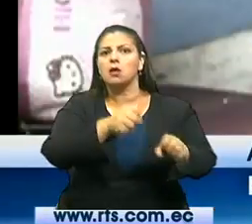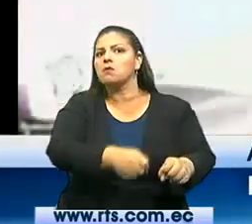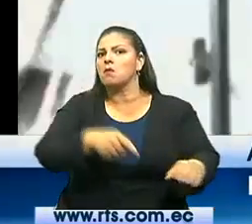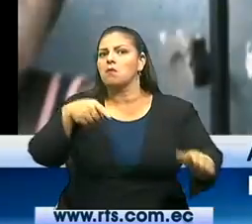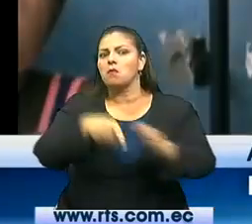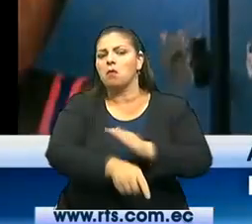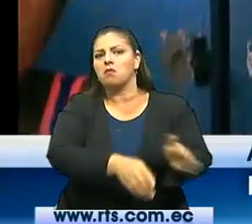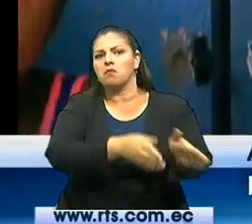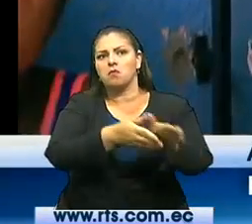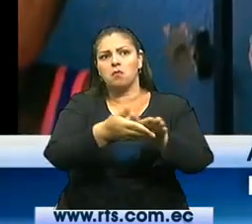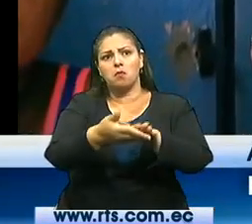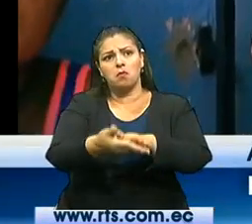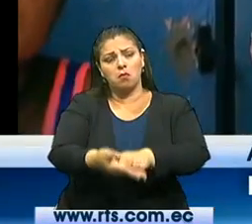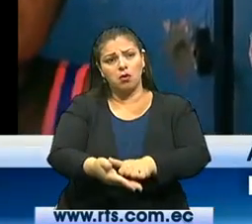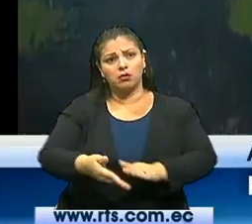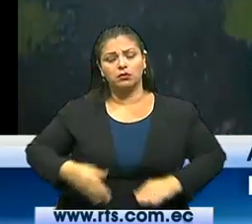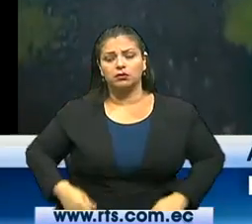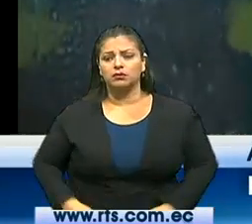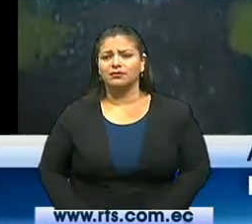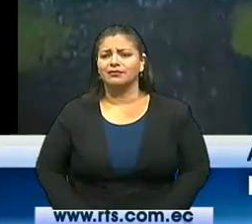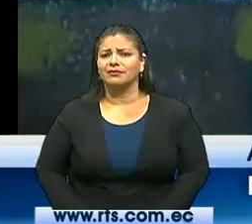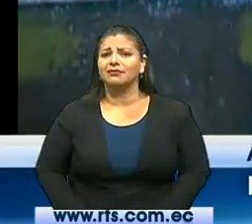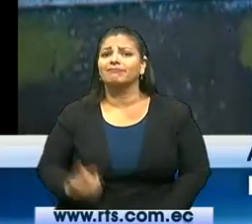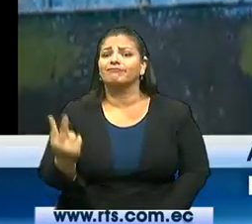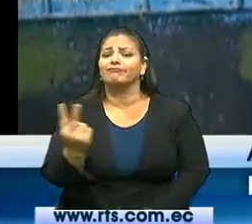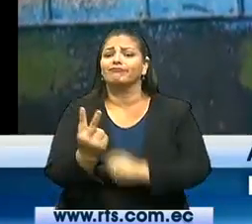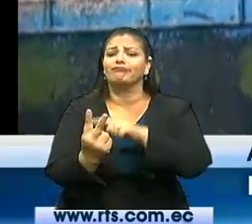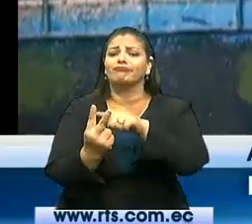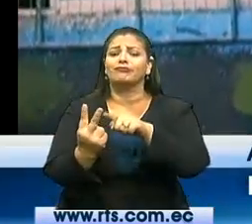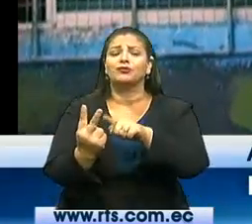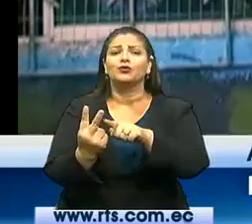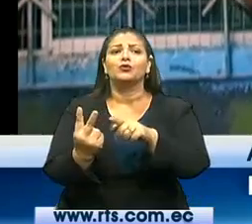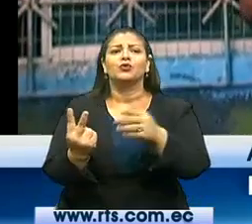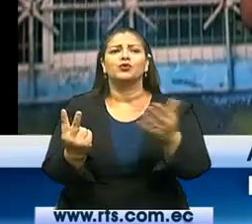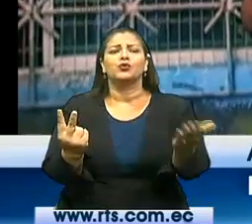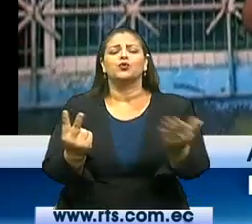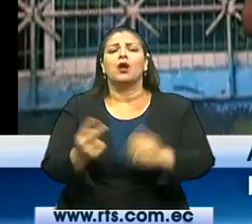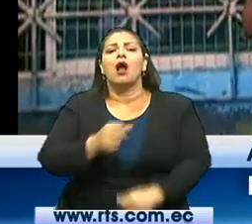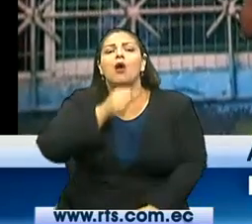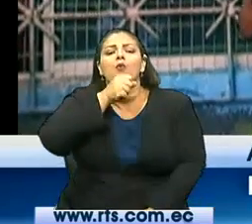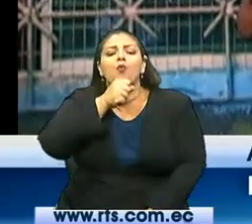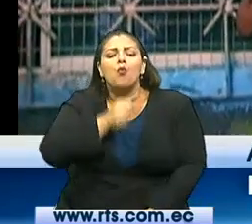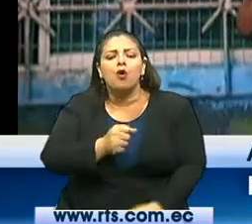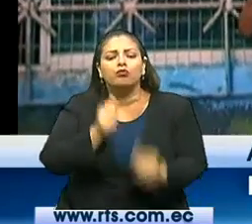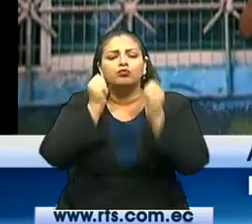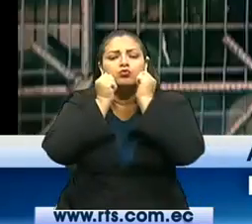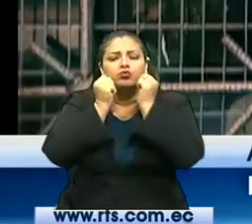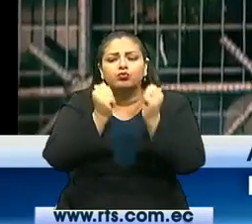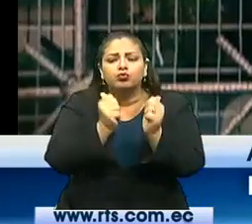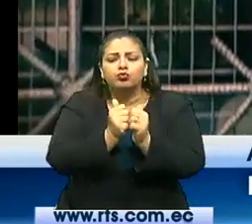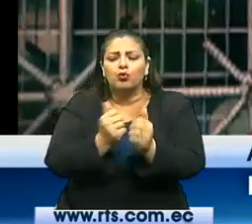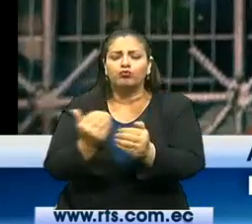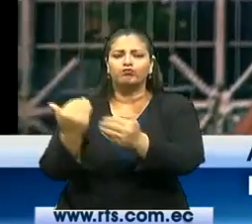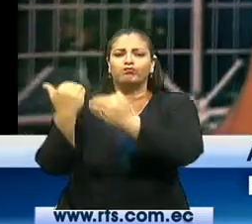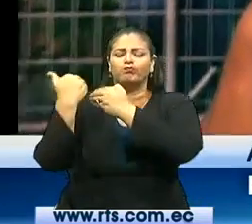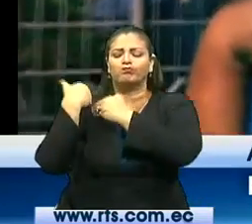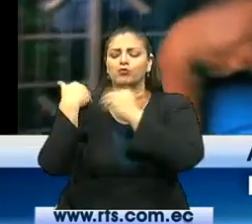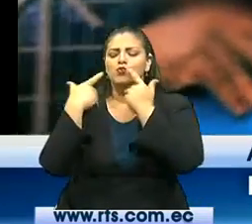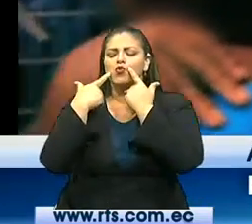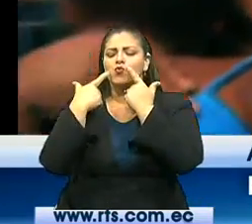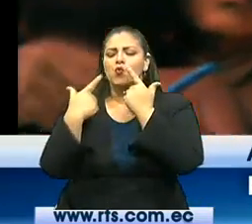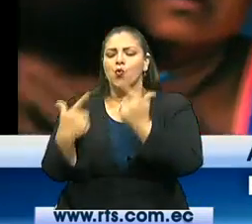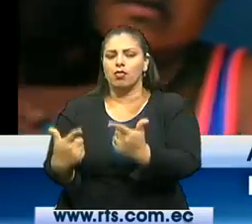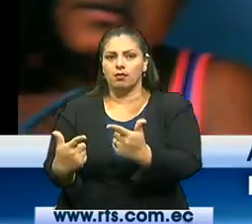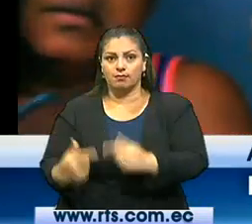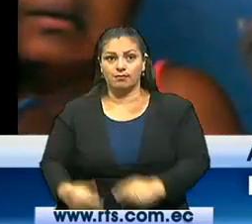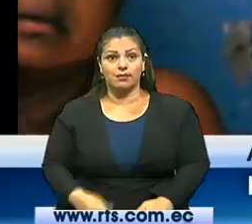nomás. Sin madre ni padre, las dos pequeñas quedaron bajo la tutela de sus abuelos maternos, Rosa Castillo, de 53 años, y